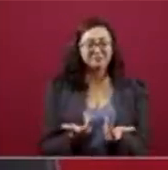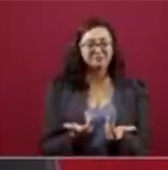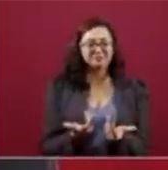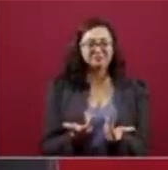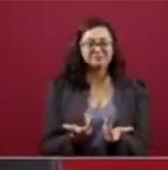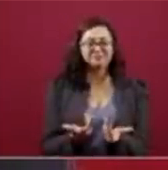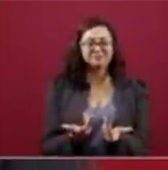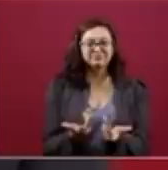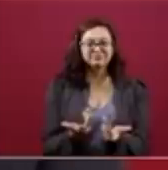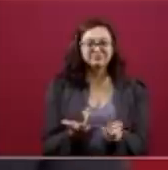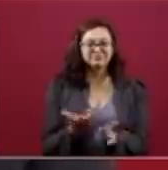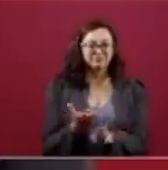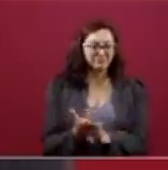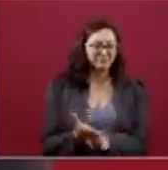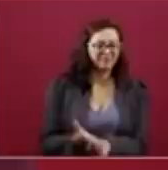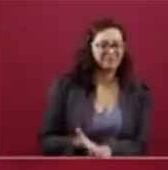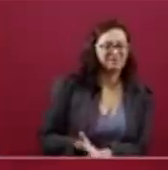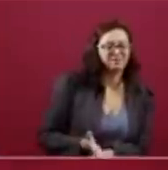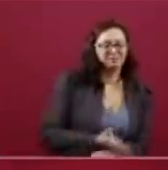Era algo